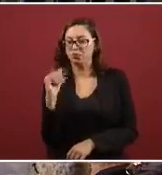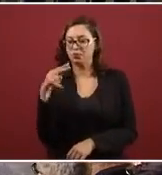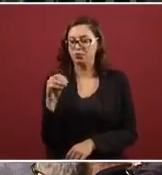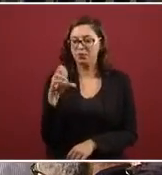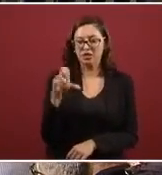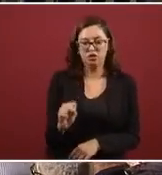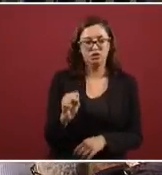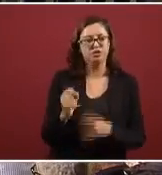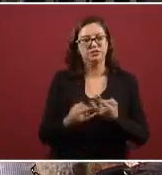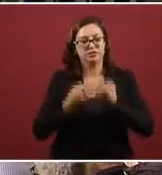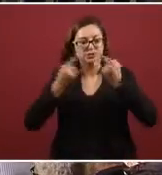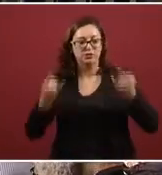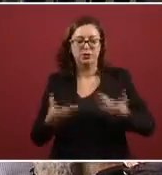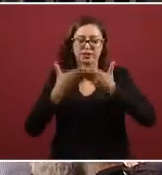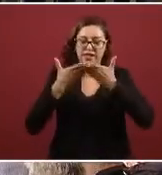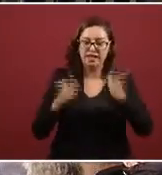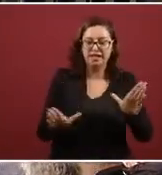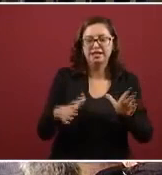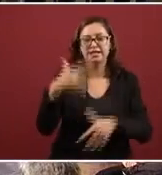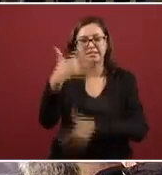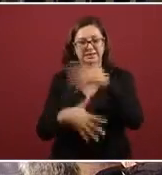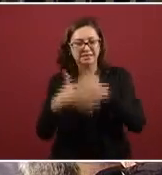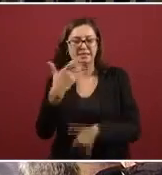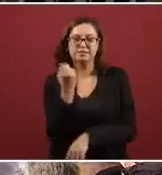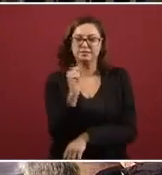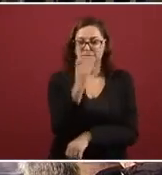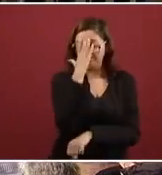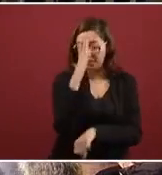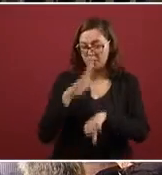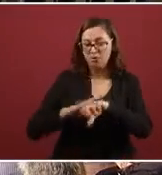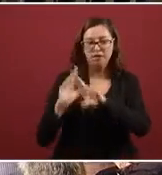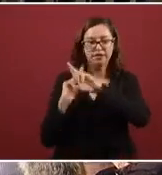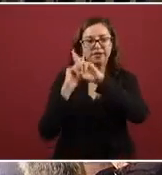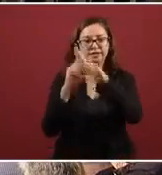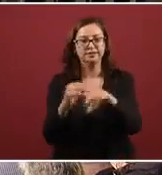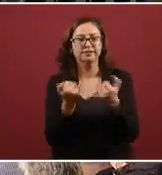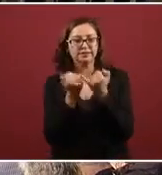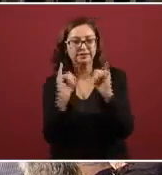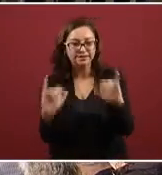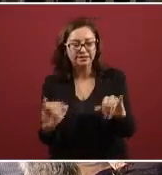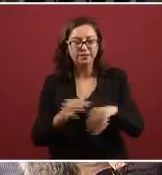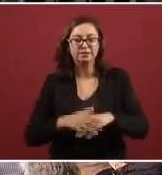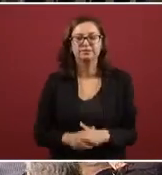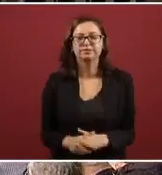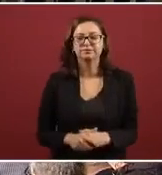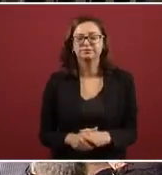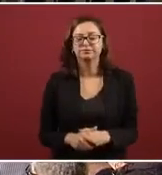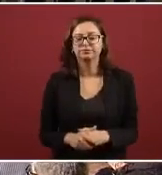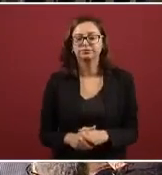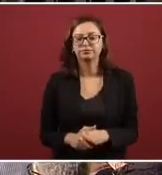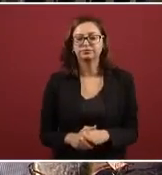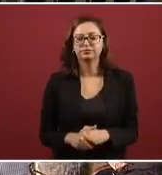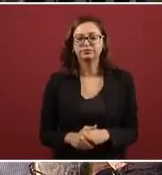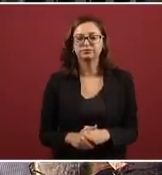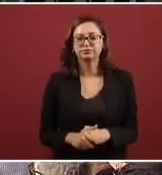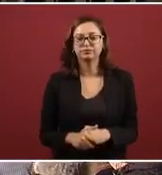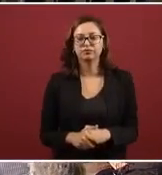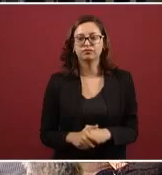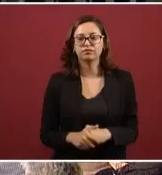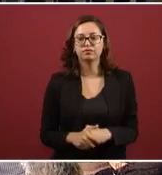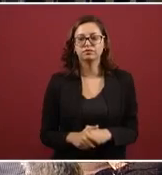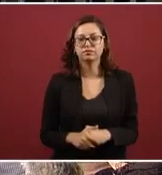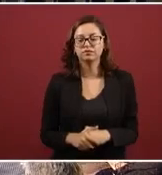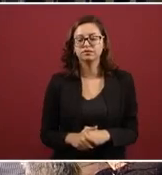para conmemorar la independencia. En este caso, pues tuvimos contratado